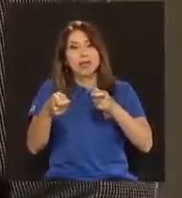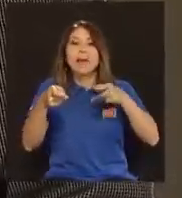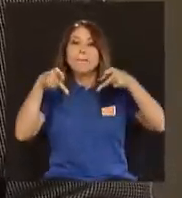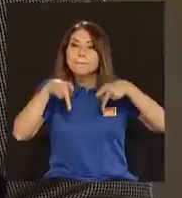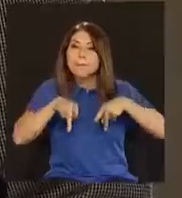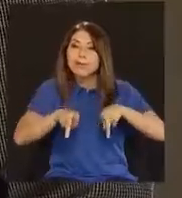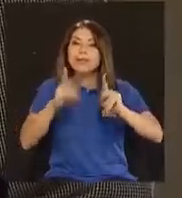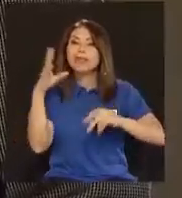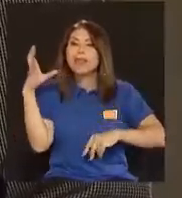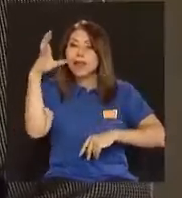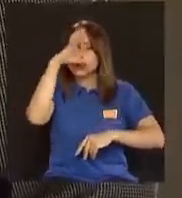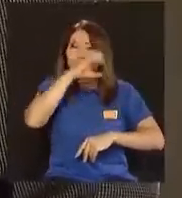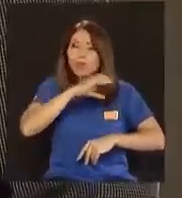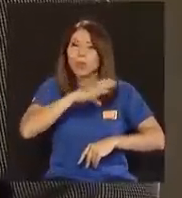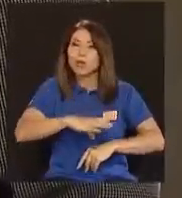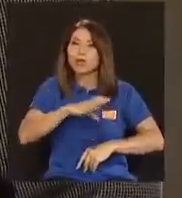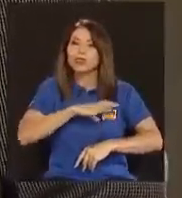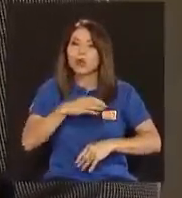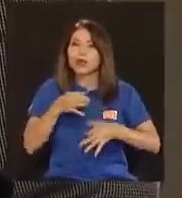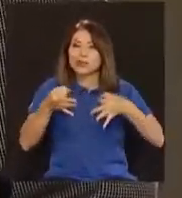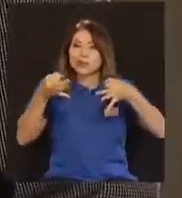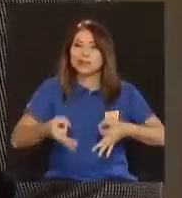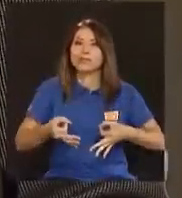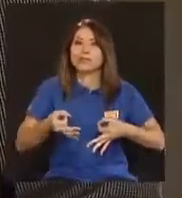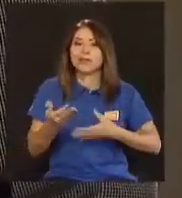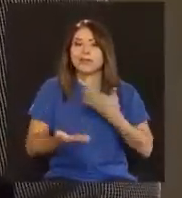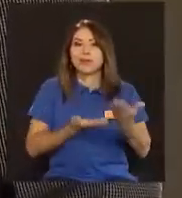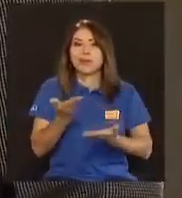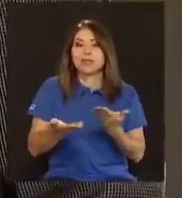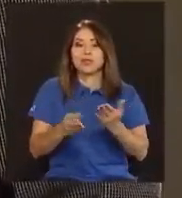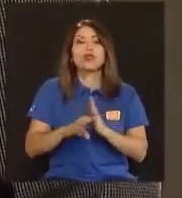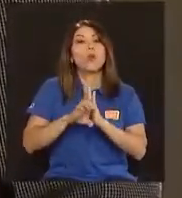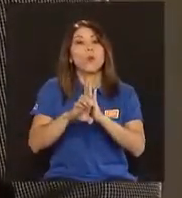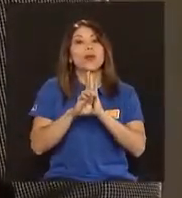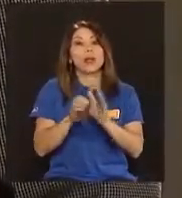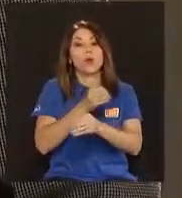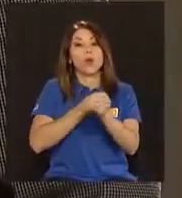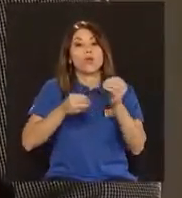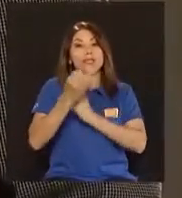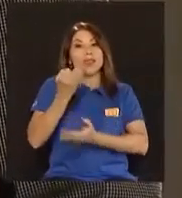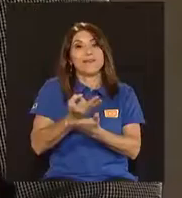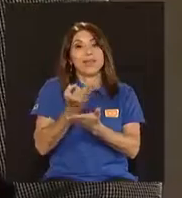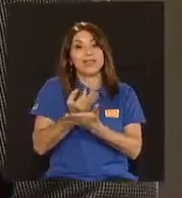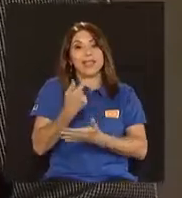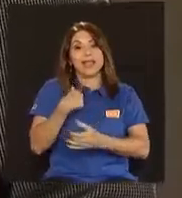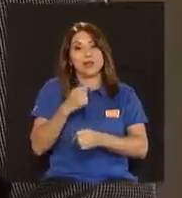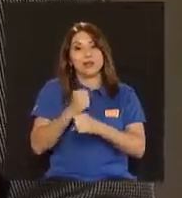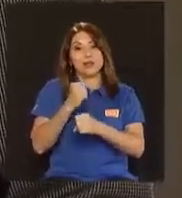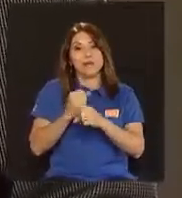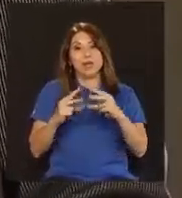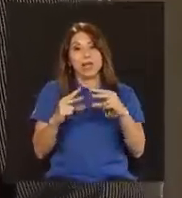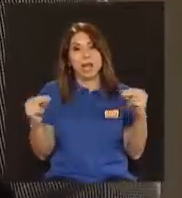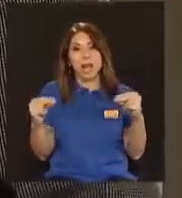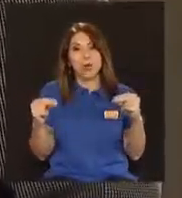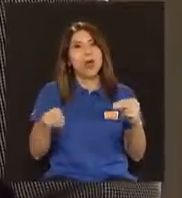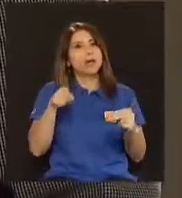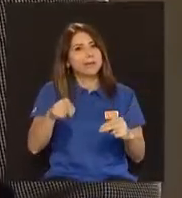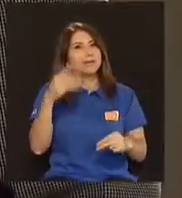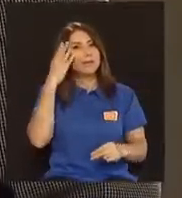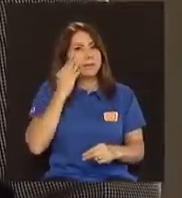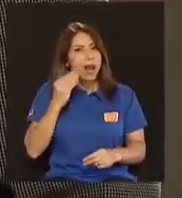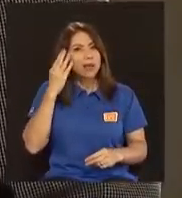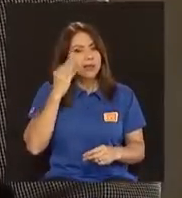características o las condiciones de calidad que esos servicios han de prestar. En el caso de la financiera en la que participo en Nicaragua, que es una financiera de una trayectoria